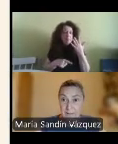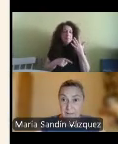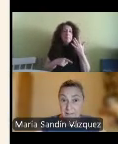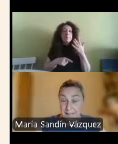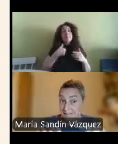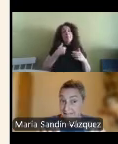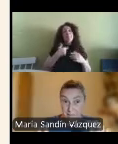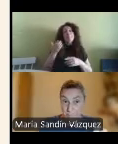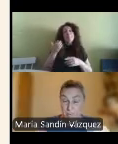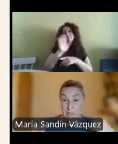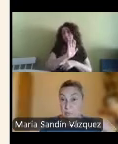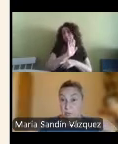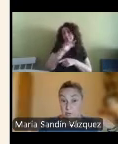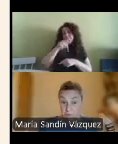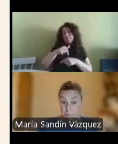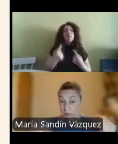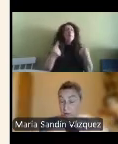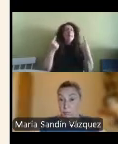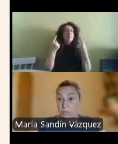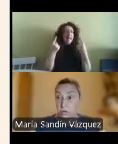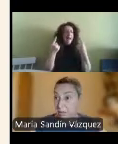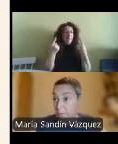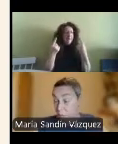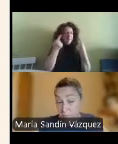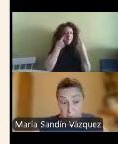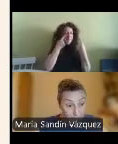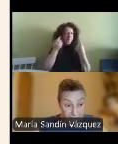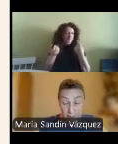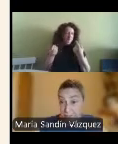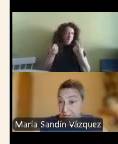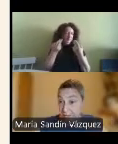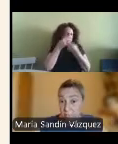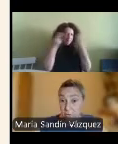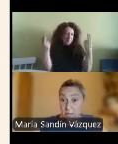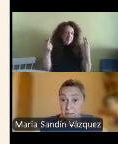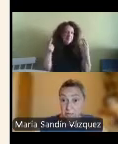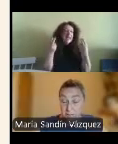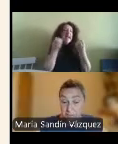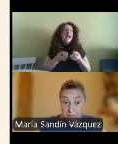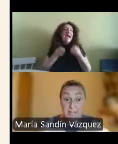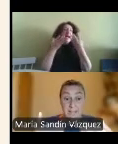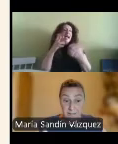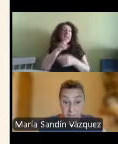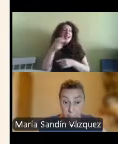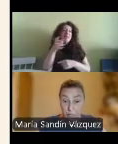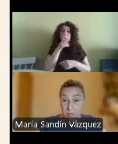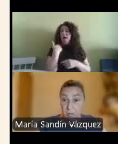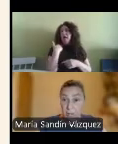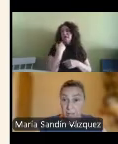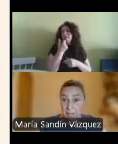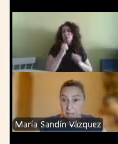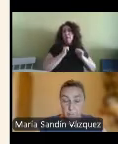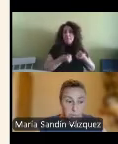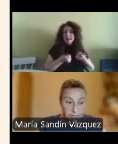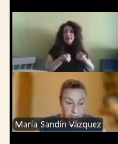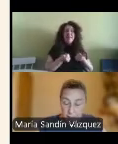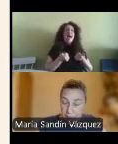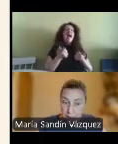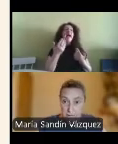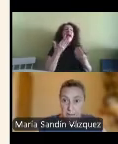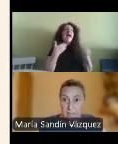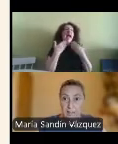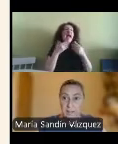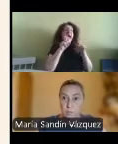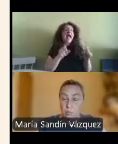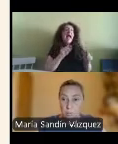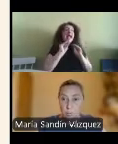primera vez que extraemos estos resultados, porque como os he dicho, acabamos de empezar prácticamente, tenemos 10 entrevistas y estamos profundizando en el análisis, pero ya